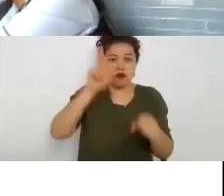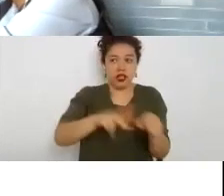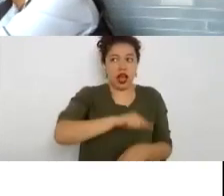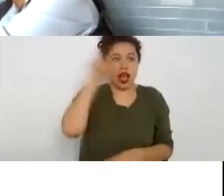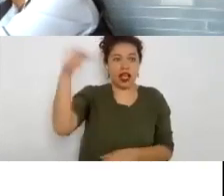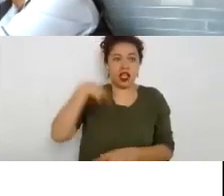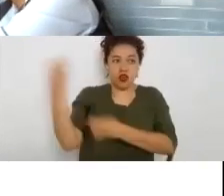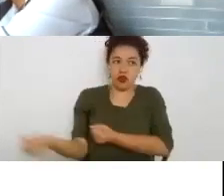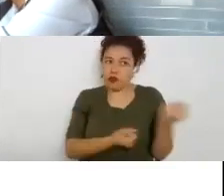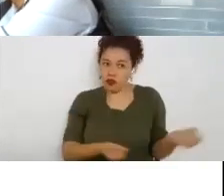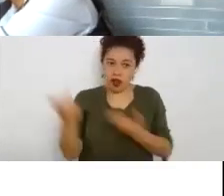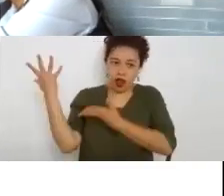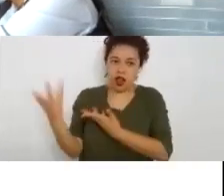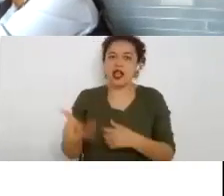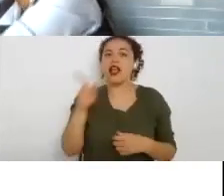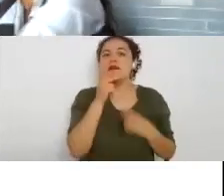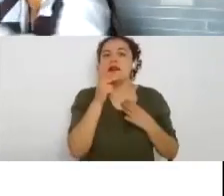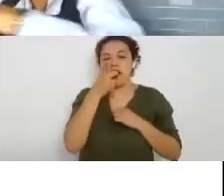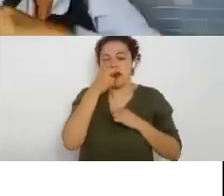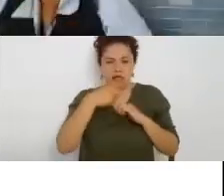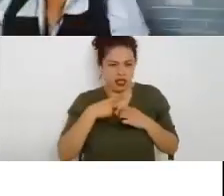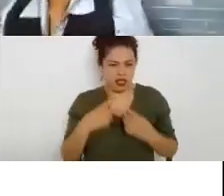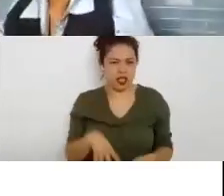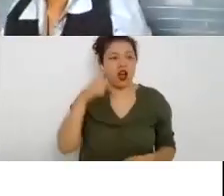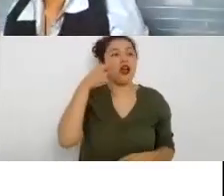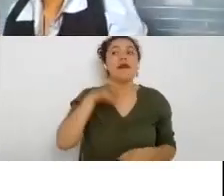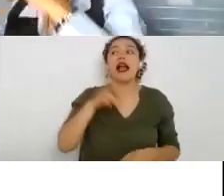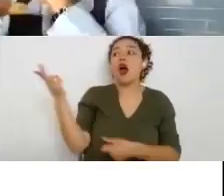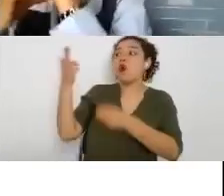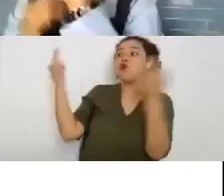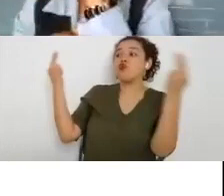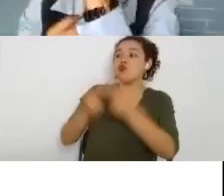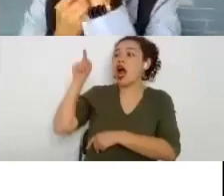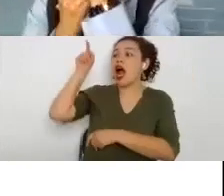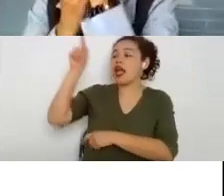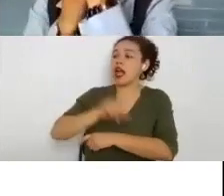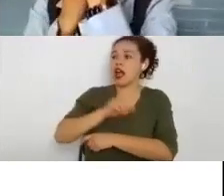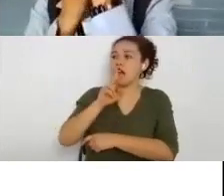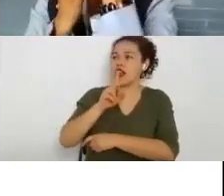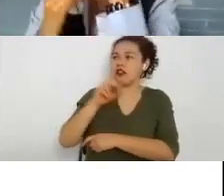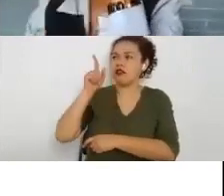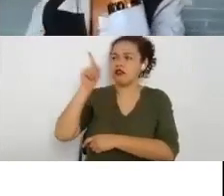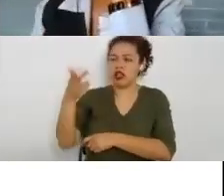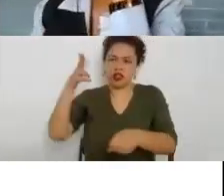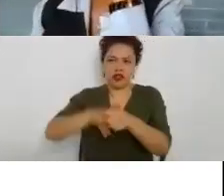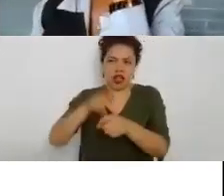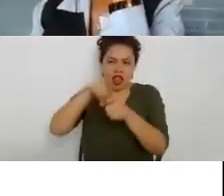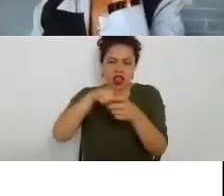parte. Inclusive es a donde el papá mismo me dice, lléveselo a urgencias de tal lado, lléveselo al hospital tal, lléveselo,